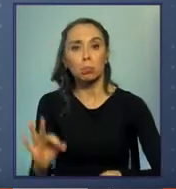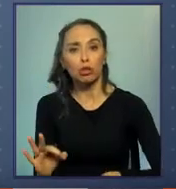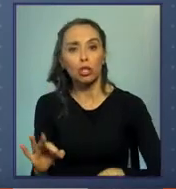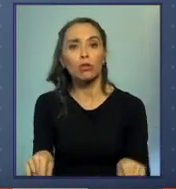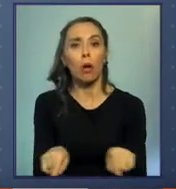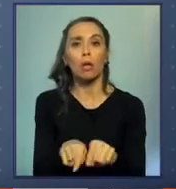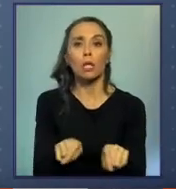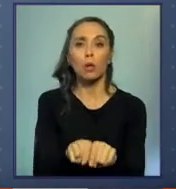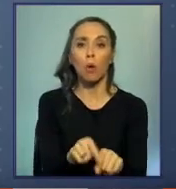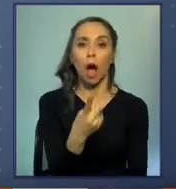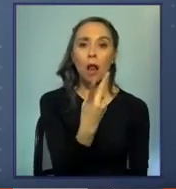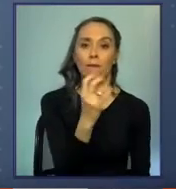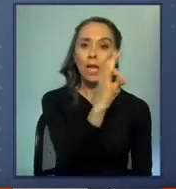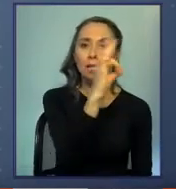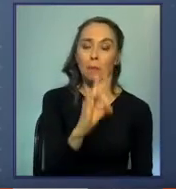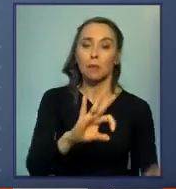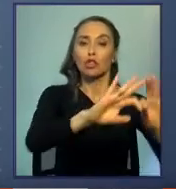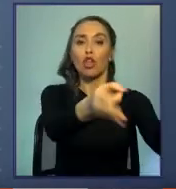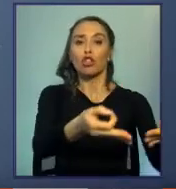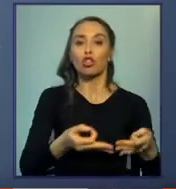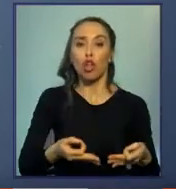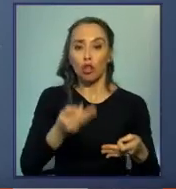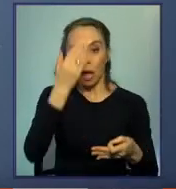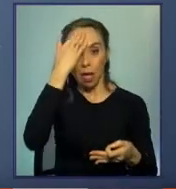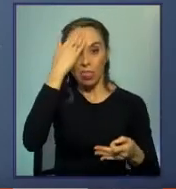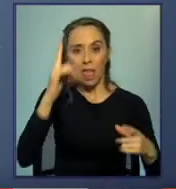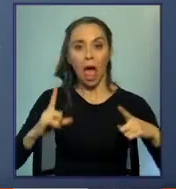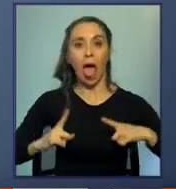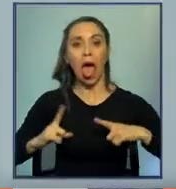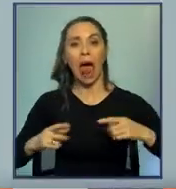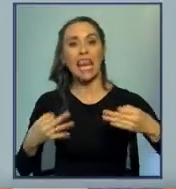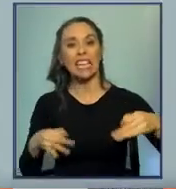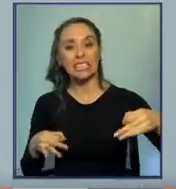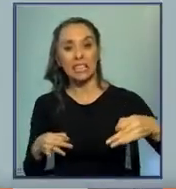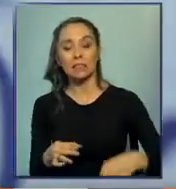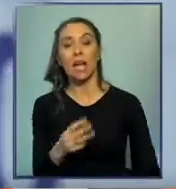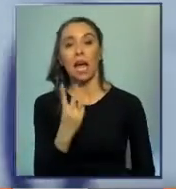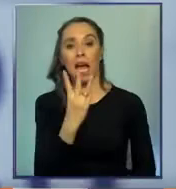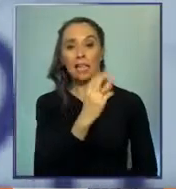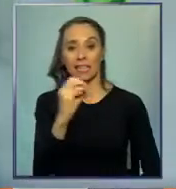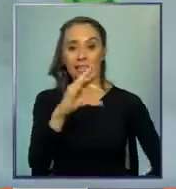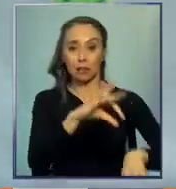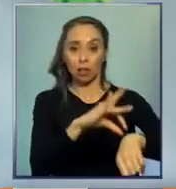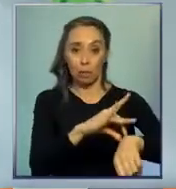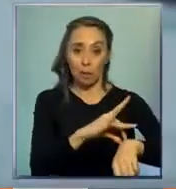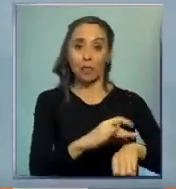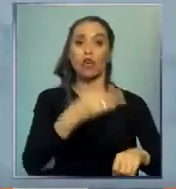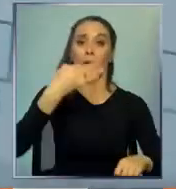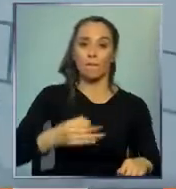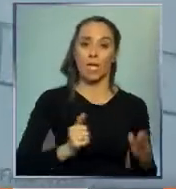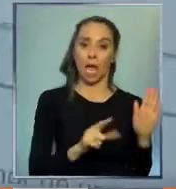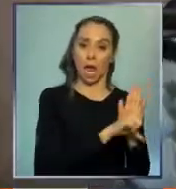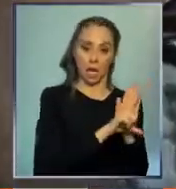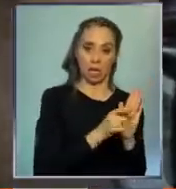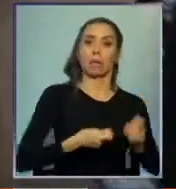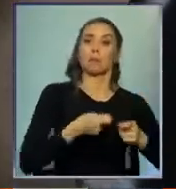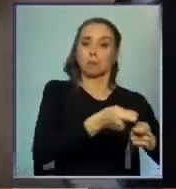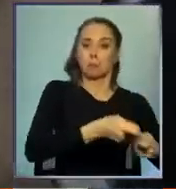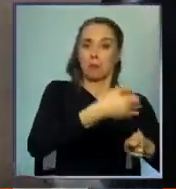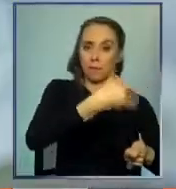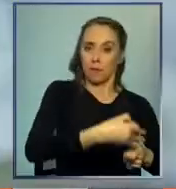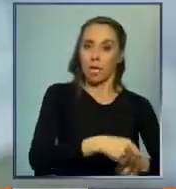equivale al 20% del total de días de licencia. Casi 300 lo han hecho de manera correcta, el resto no ha